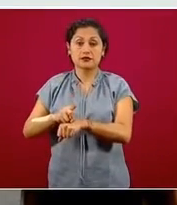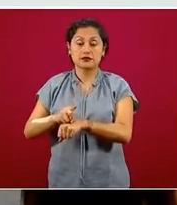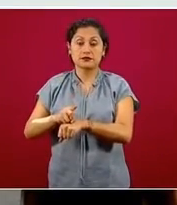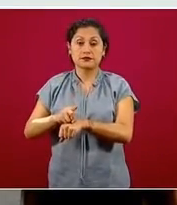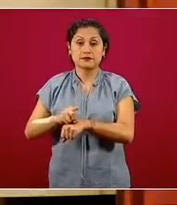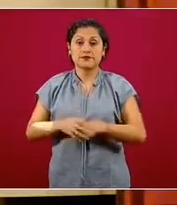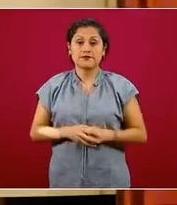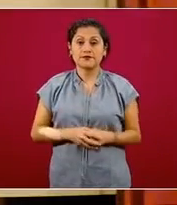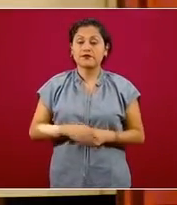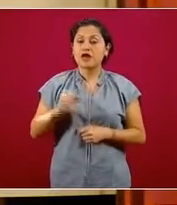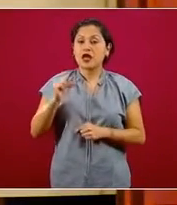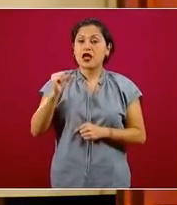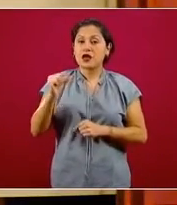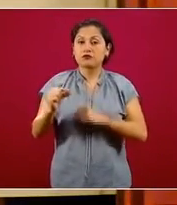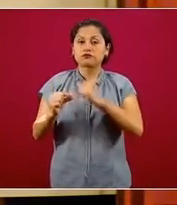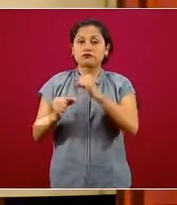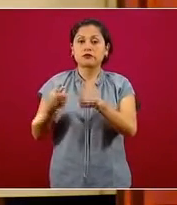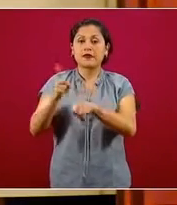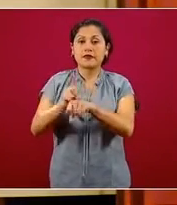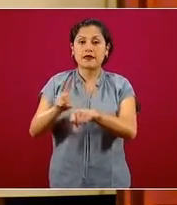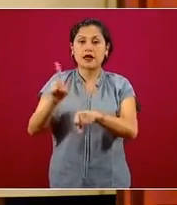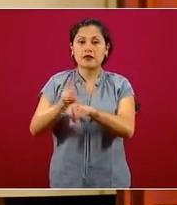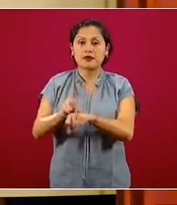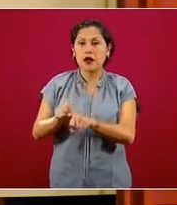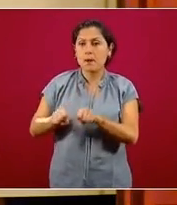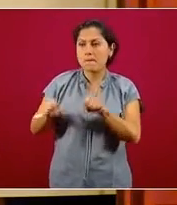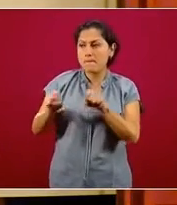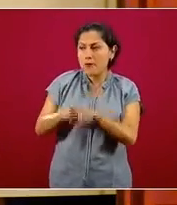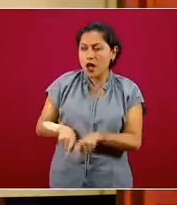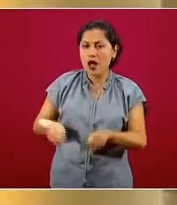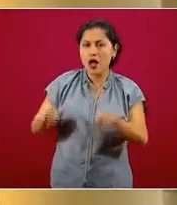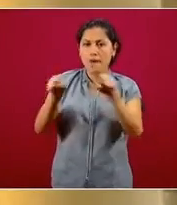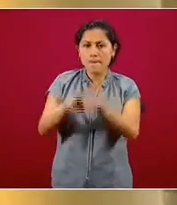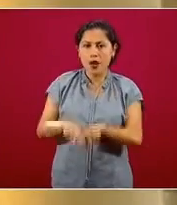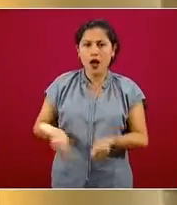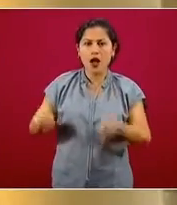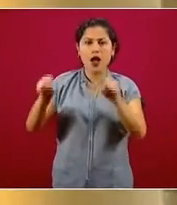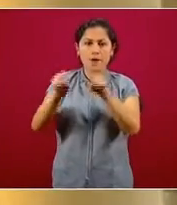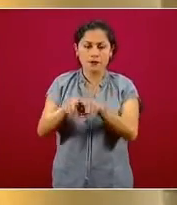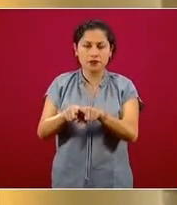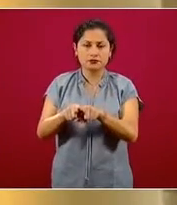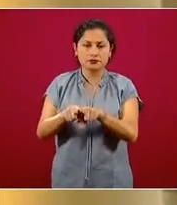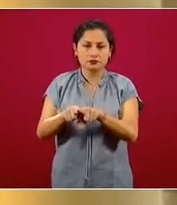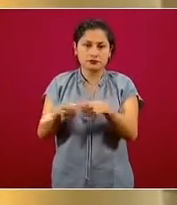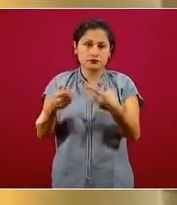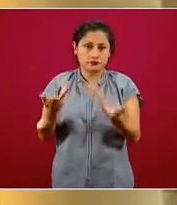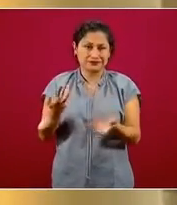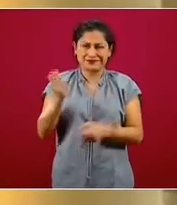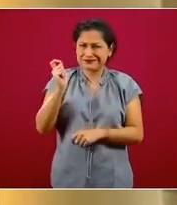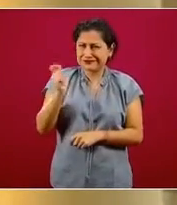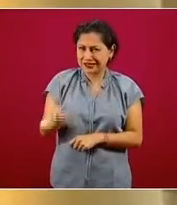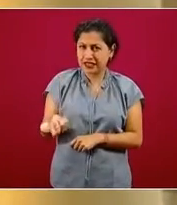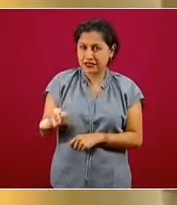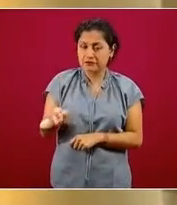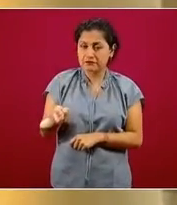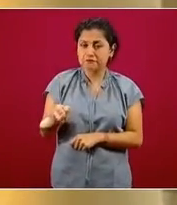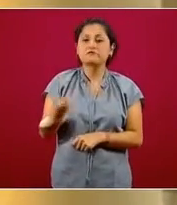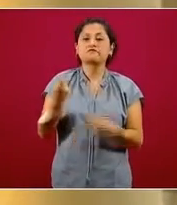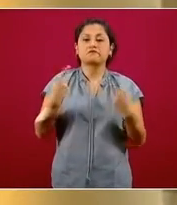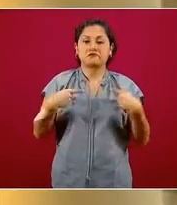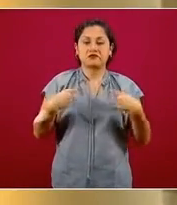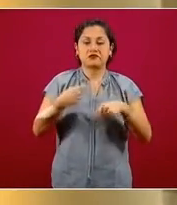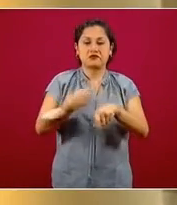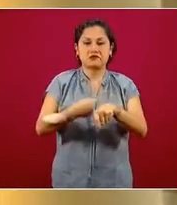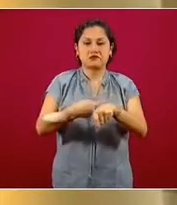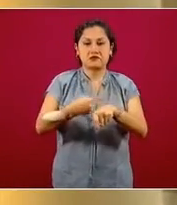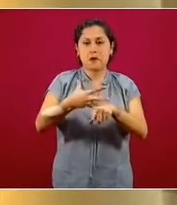información, vemos cómo es el mismo número prácticamente y la misma proporción. Eso quiere decir que cada día que pasa siguen contagiándose y